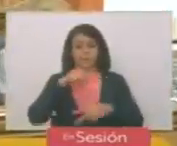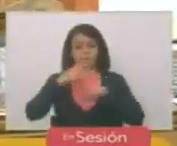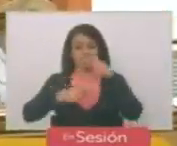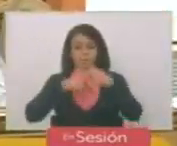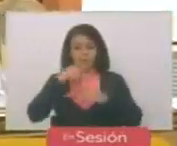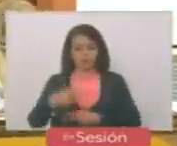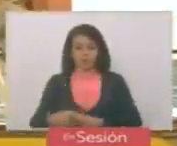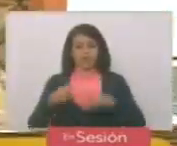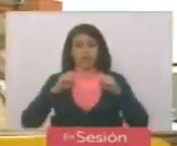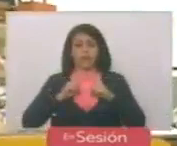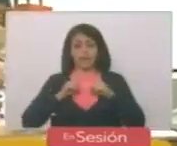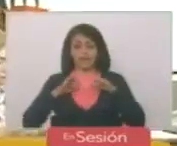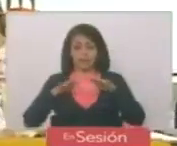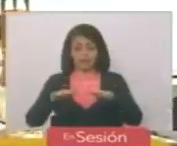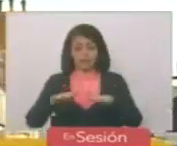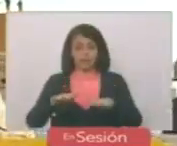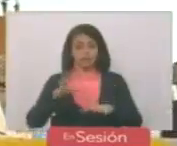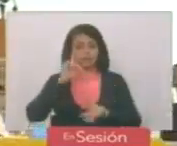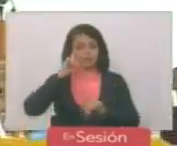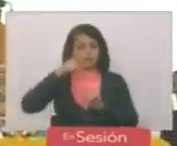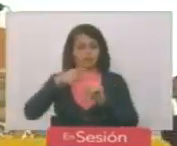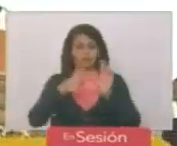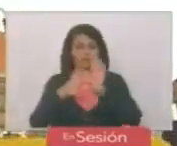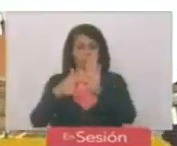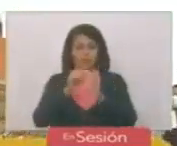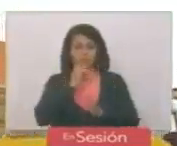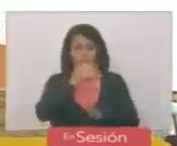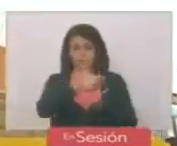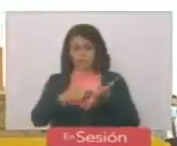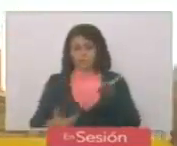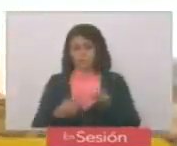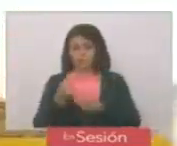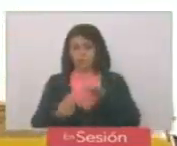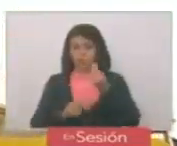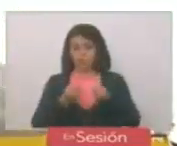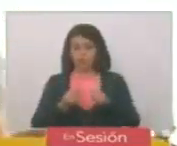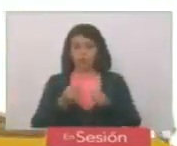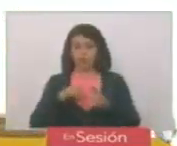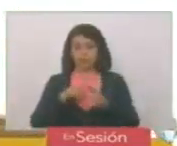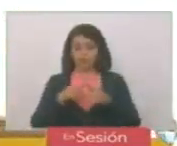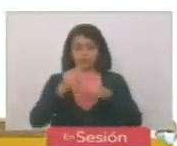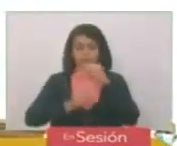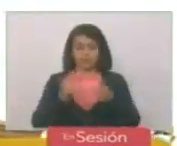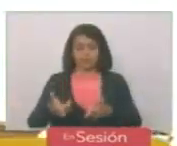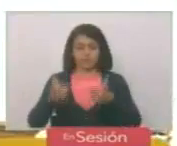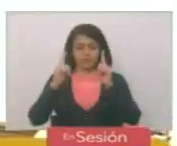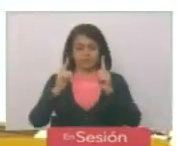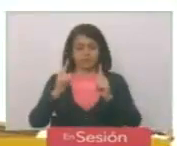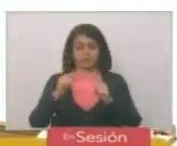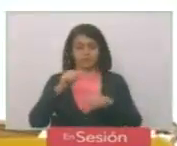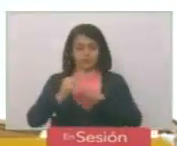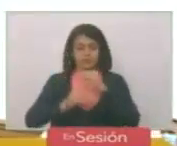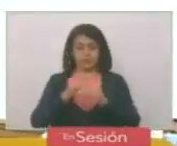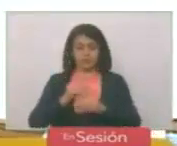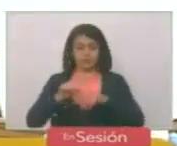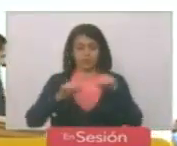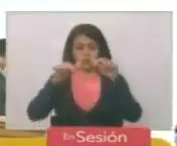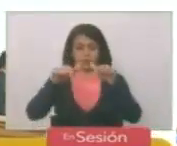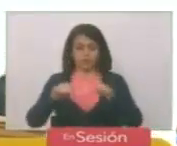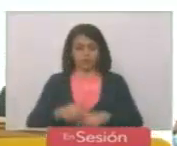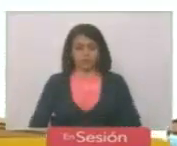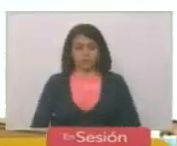Política Exterior, a fin de presentar el informe presentado que autoriza el conferimiento del orden del